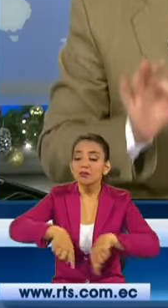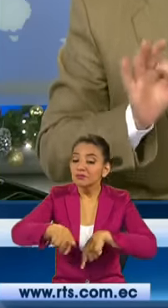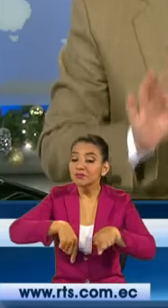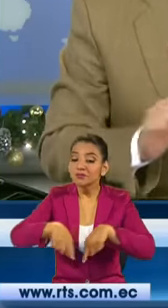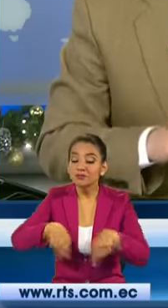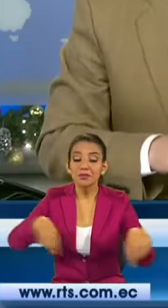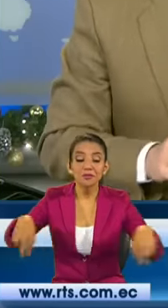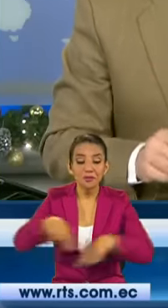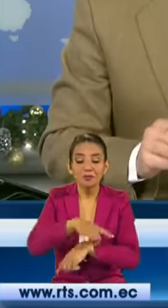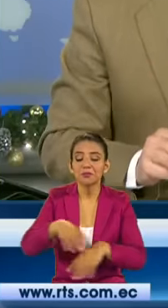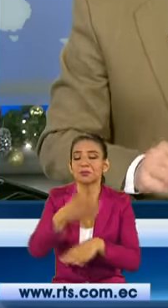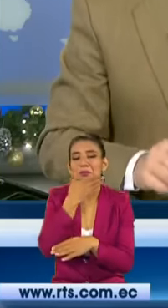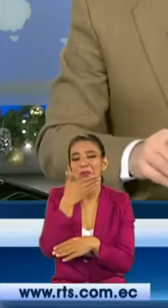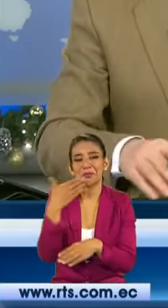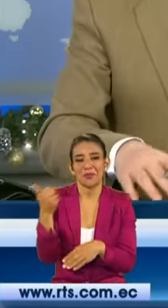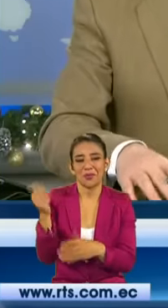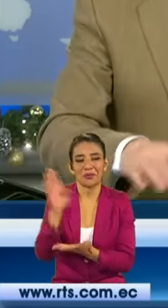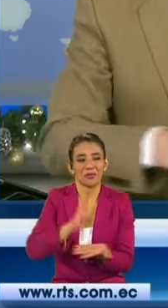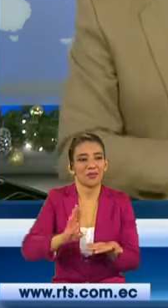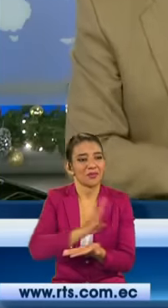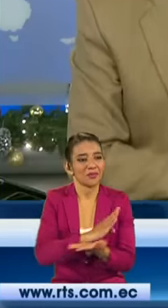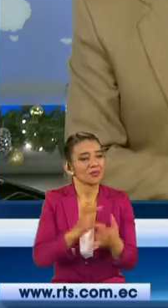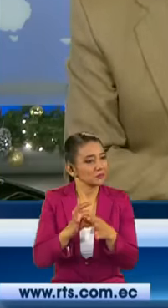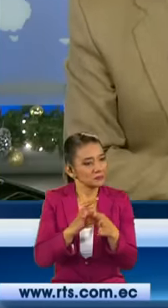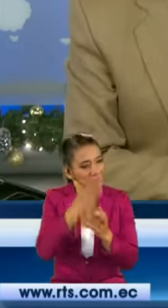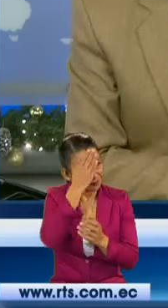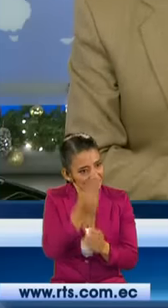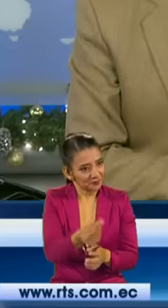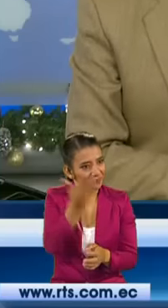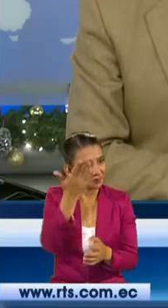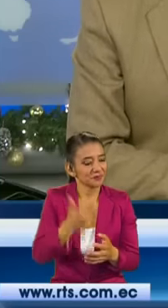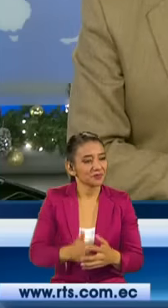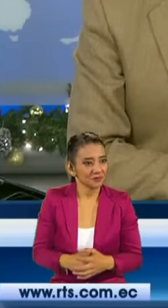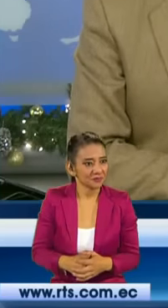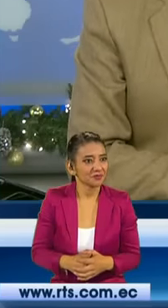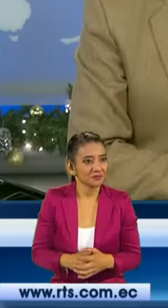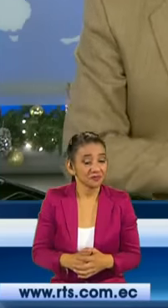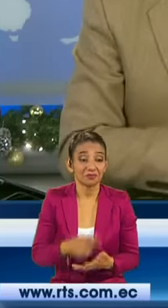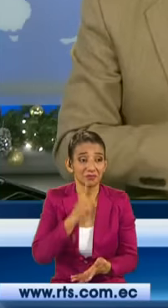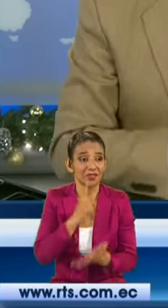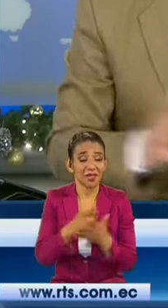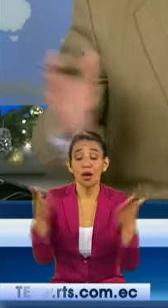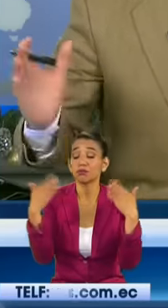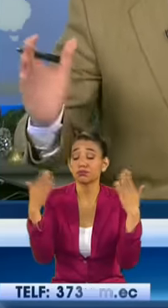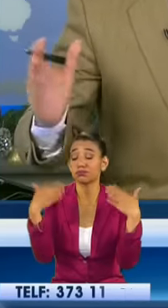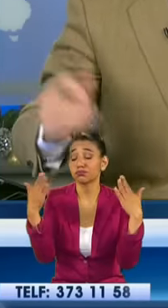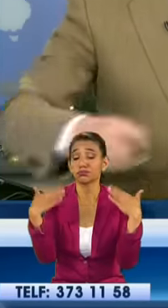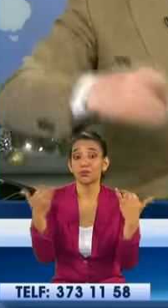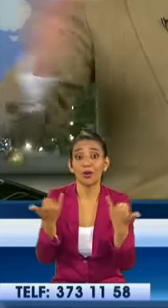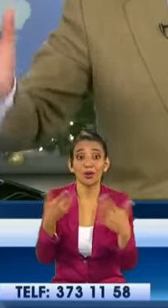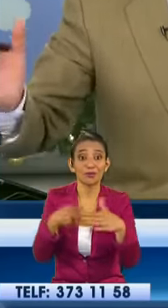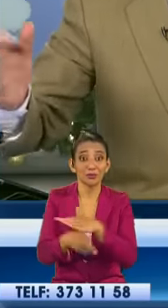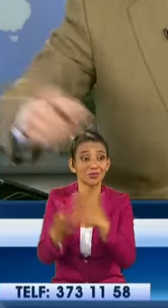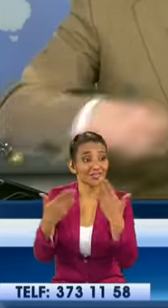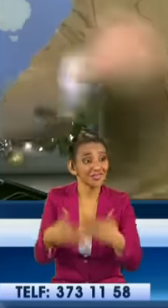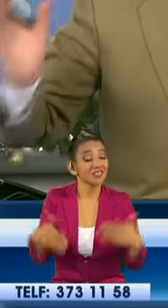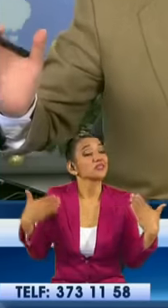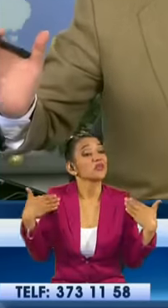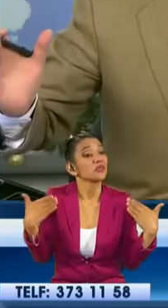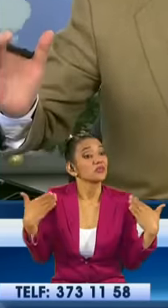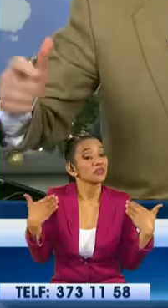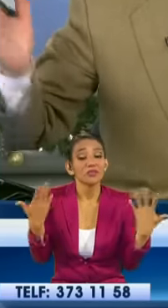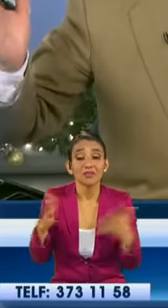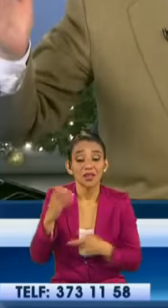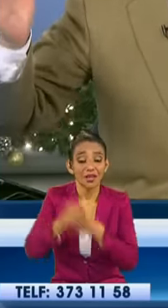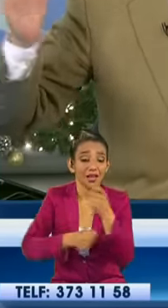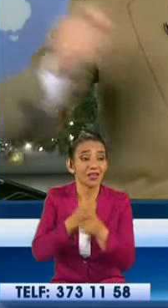movilidad en ese barrio. Así que, mi querida Ale, buenos días contigo. Hay calorcito, hoy se inaugura el puente, hay alegría, es fin